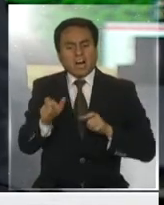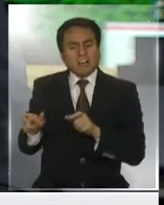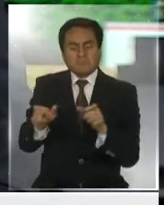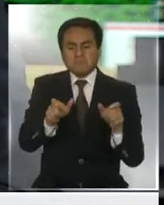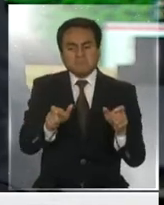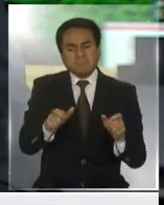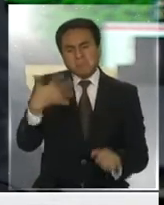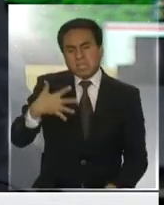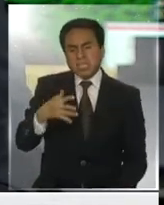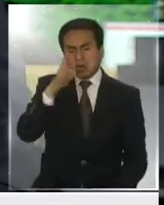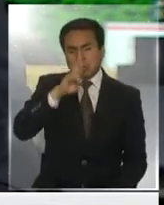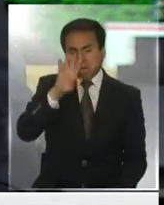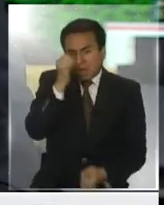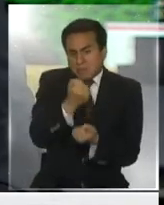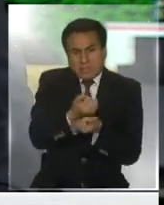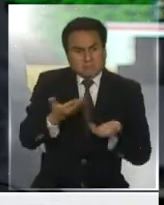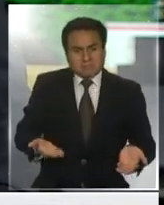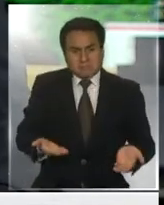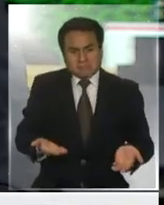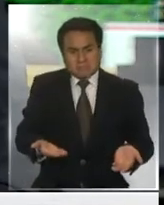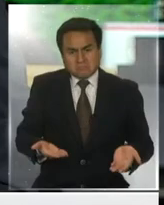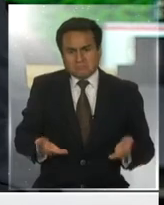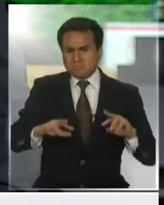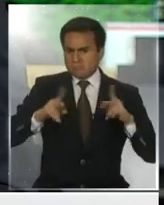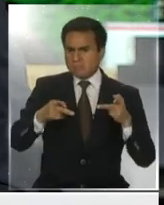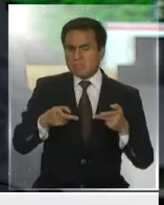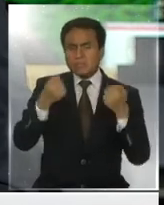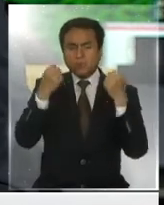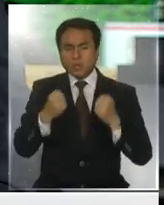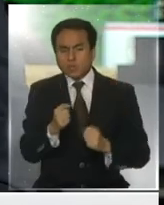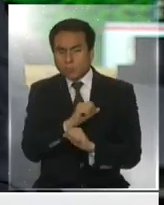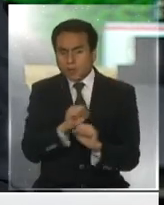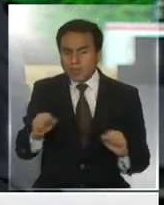no sería tan importante el rol de carabineros que hoy está definiendo si se puede jugar o no se puede jugar.